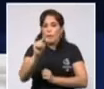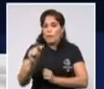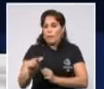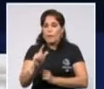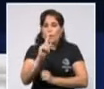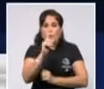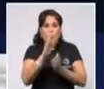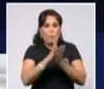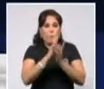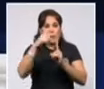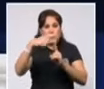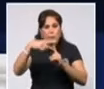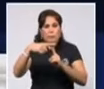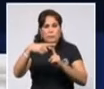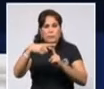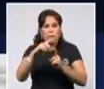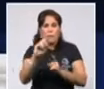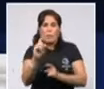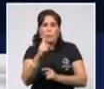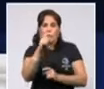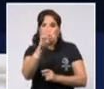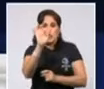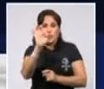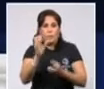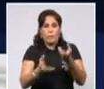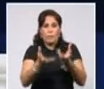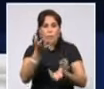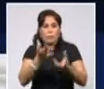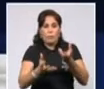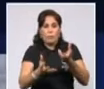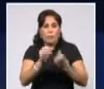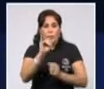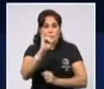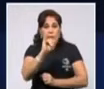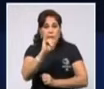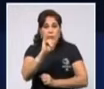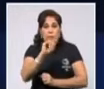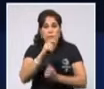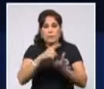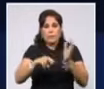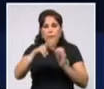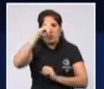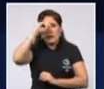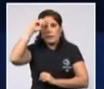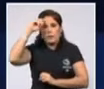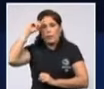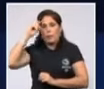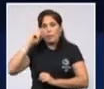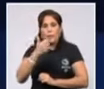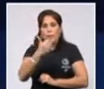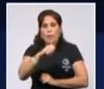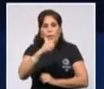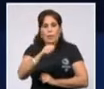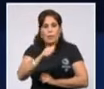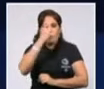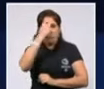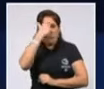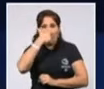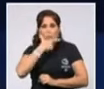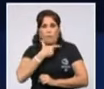de Matanzas, 1 de Cienfuegos, 6 de Santi Espíritus, 10 de Ciego de